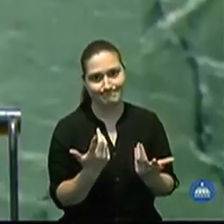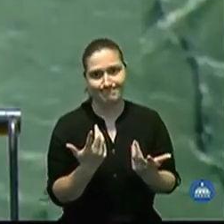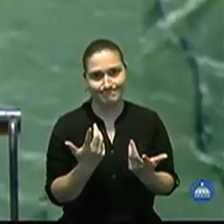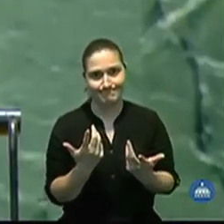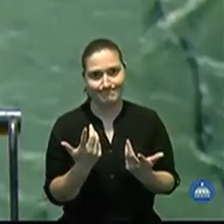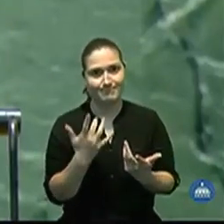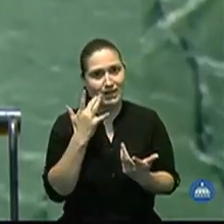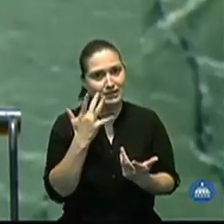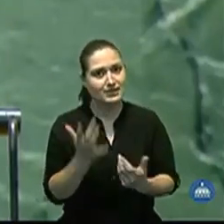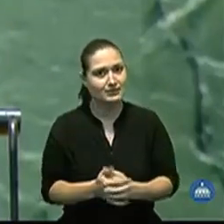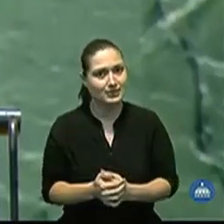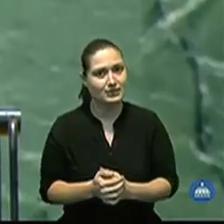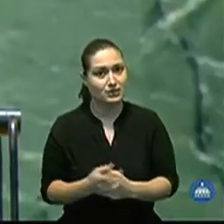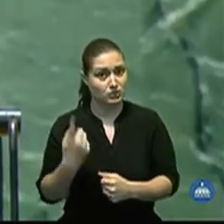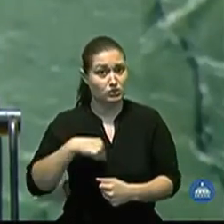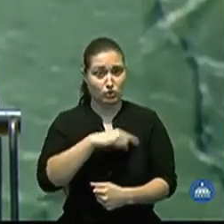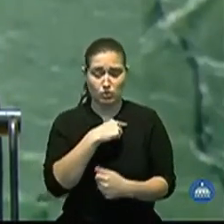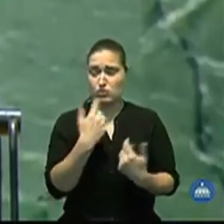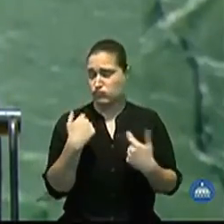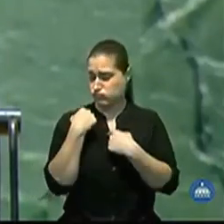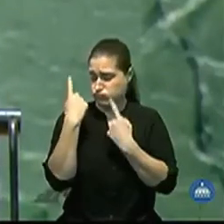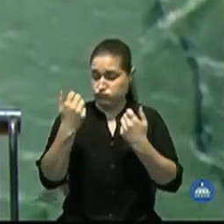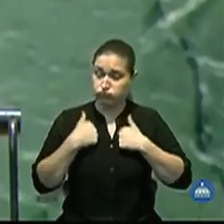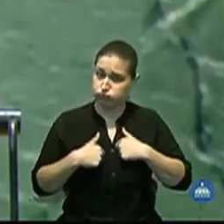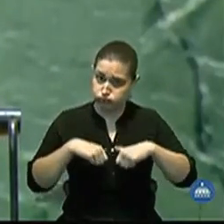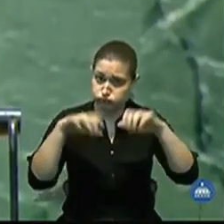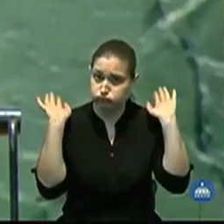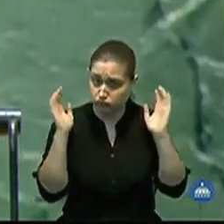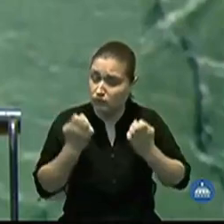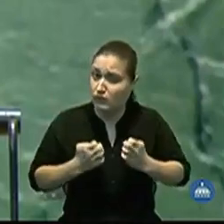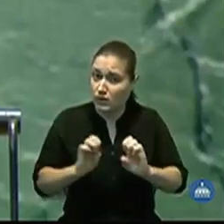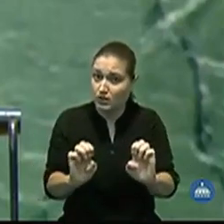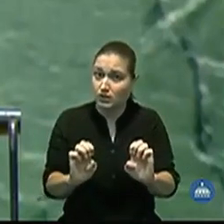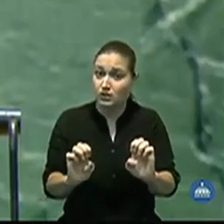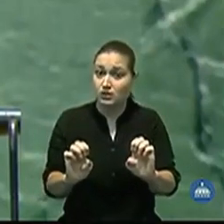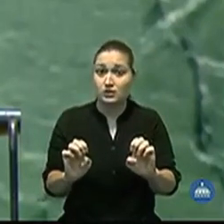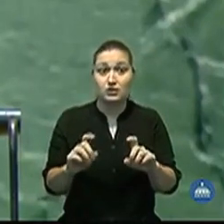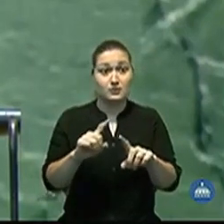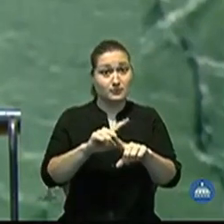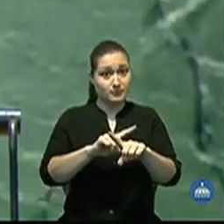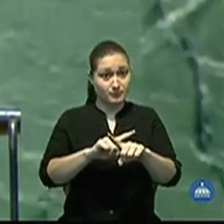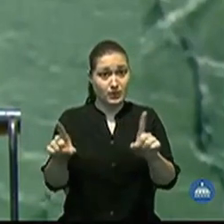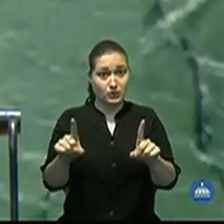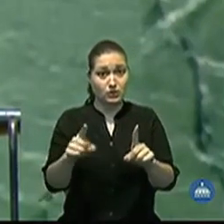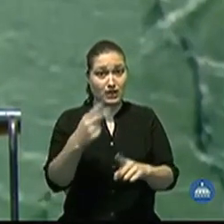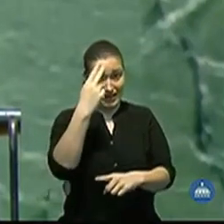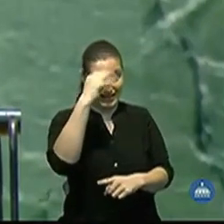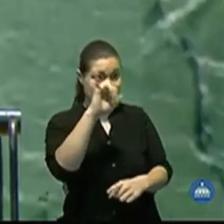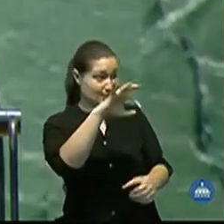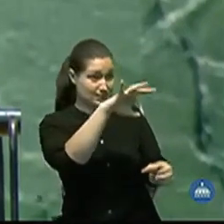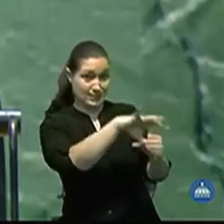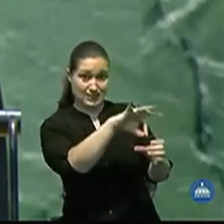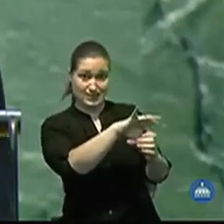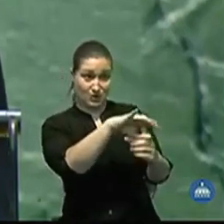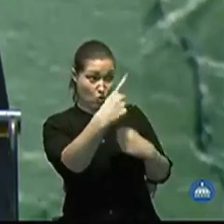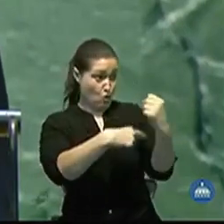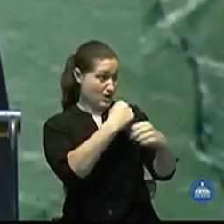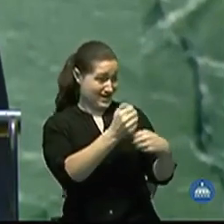con grandes sacrificios, pero a prácticamente un año de la celebración de las elecciones en Haití, aún no están